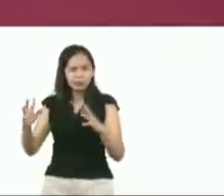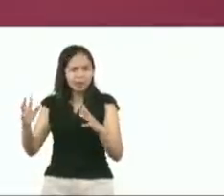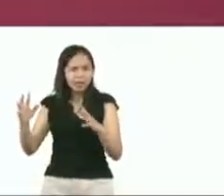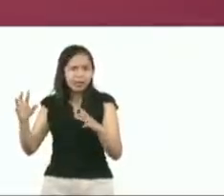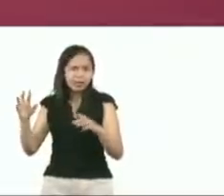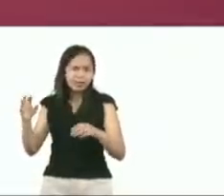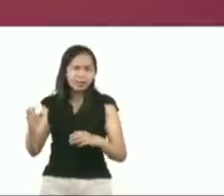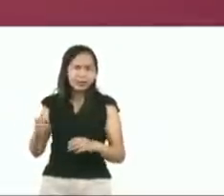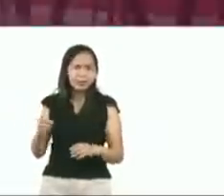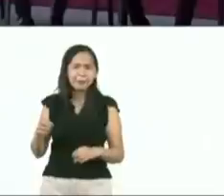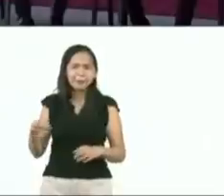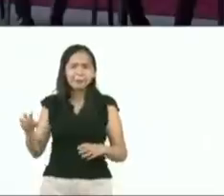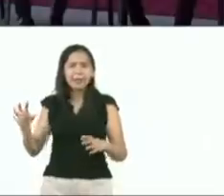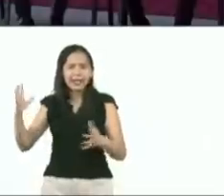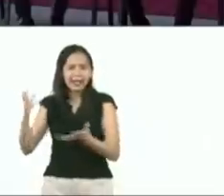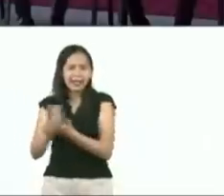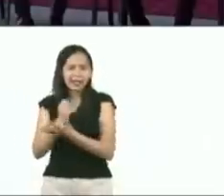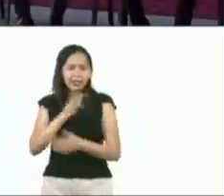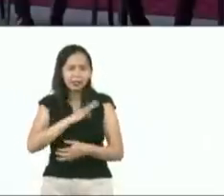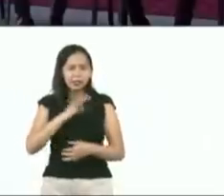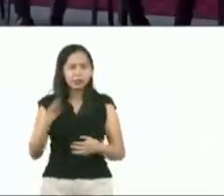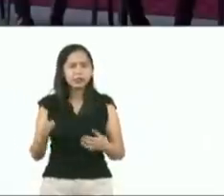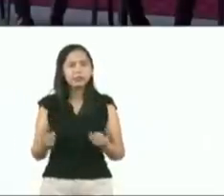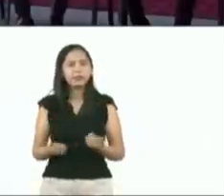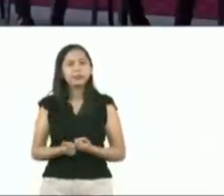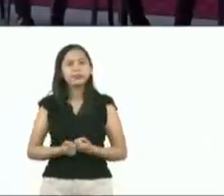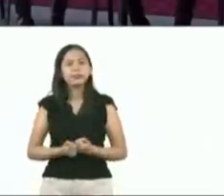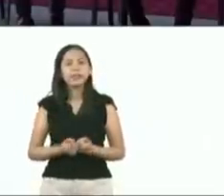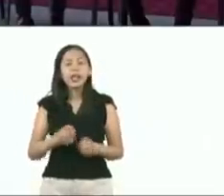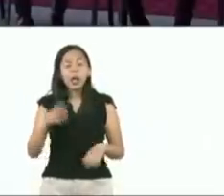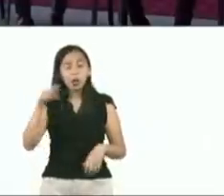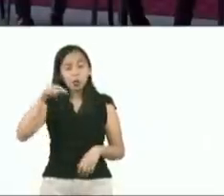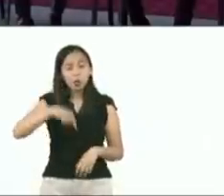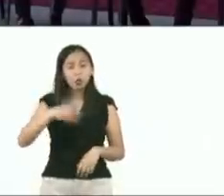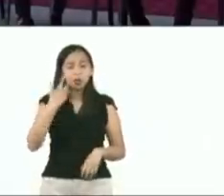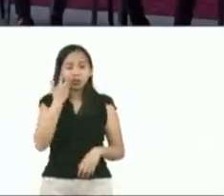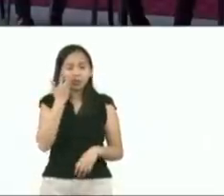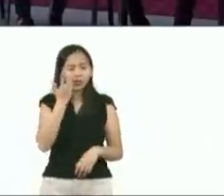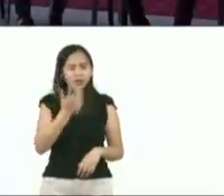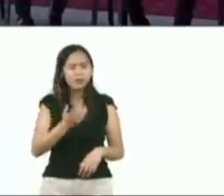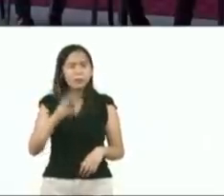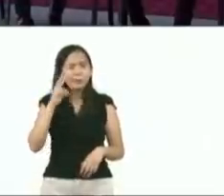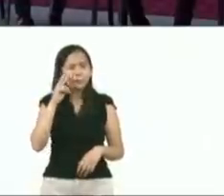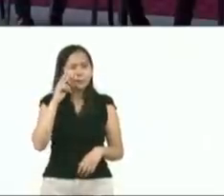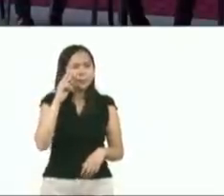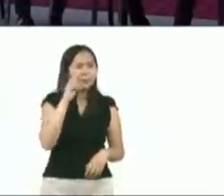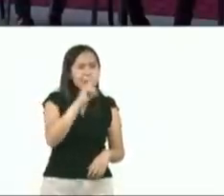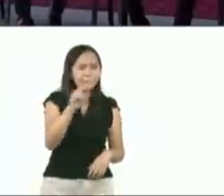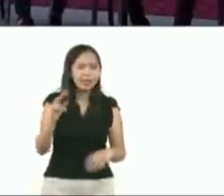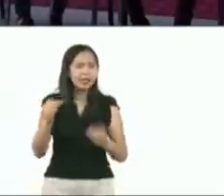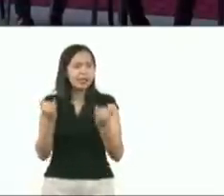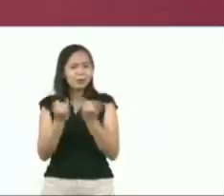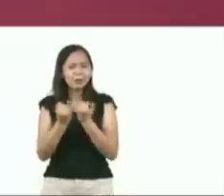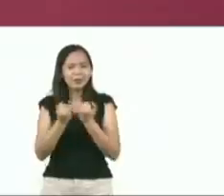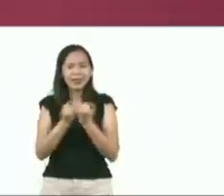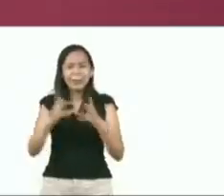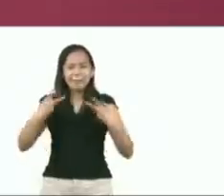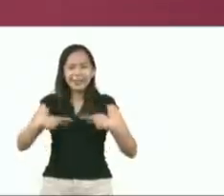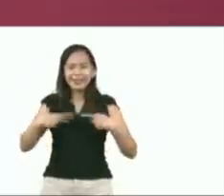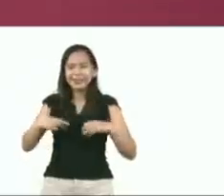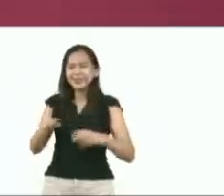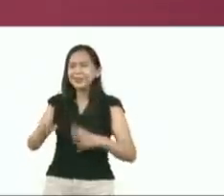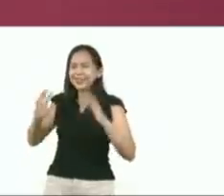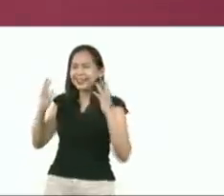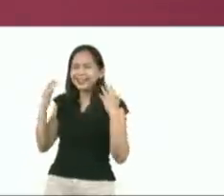siempre la escucho gritar, y hoy la quiero escuchar también tirar